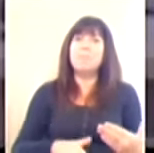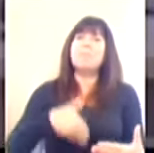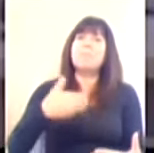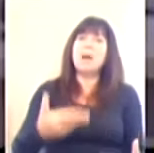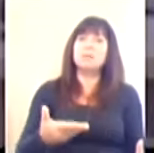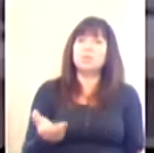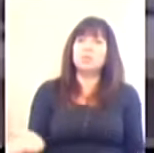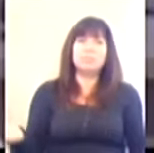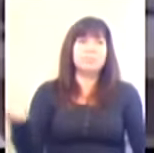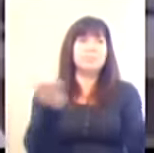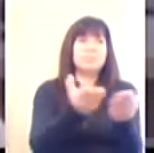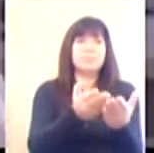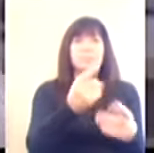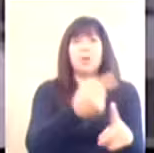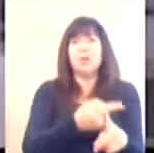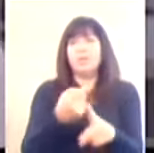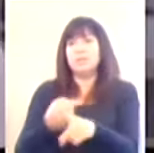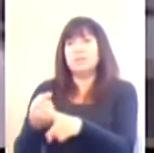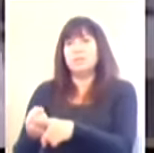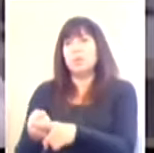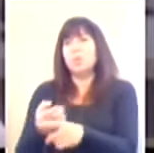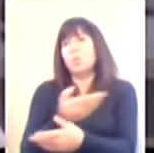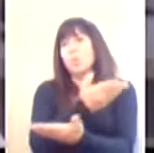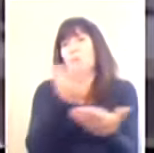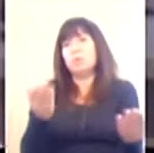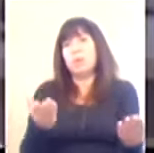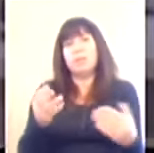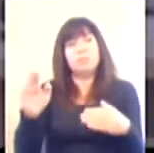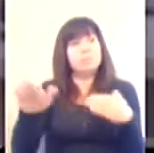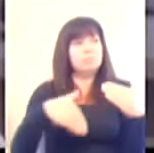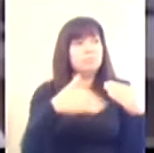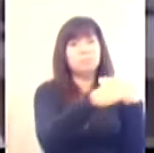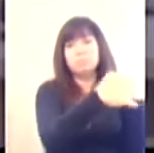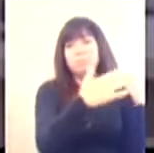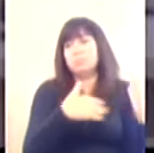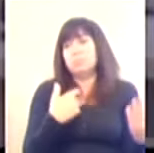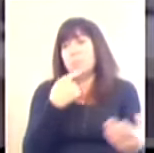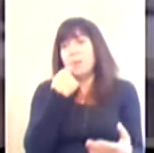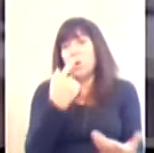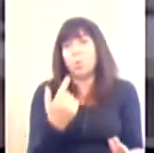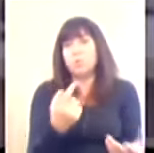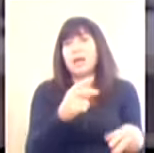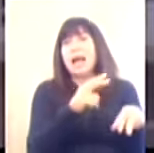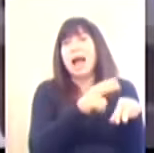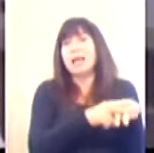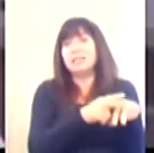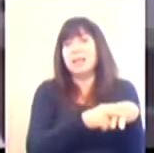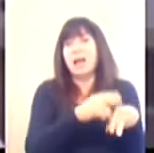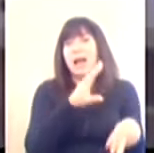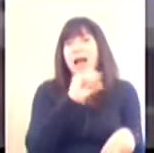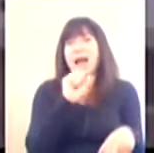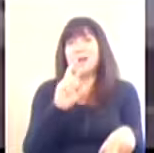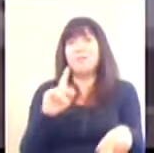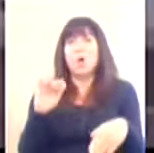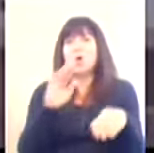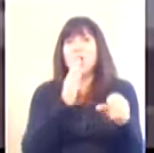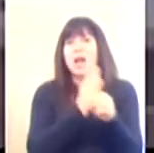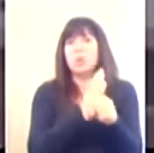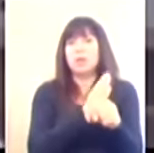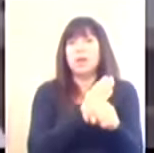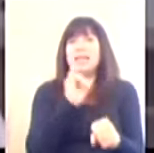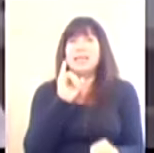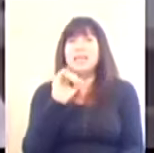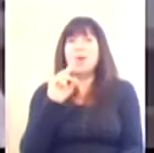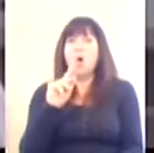estén ustedes enviando preguntas, ya sea a través de redes sociales con el hashtag Carbono Neutralidad y